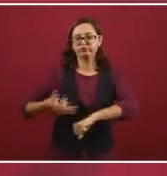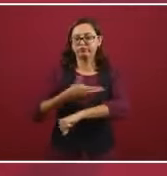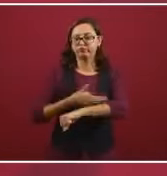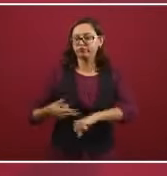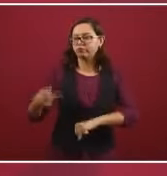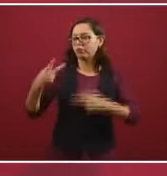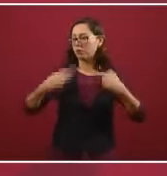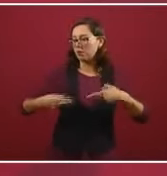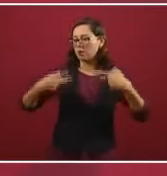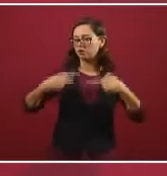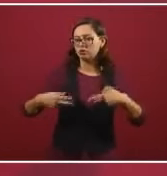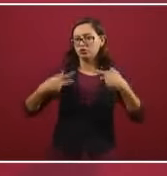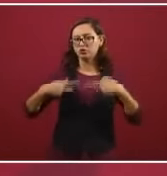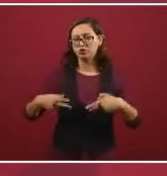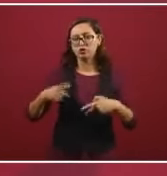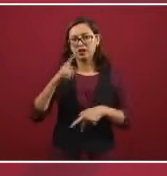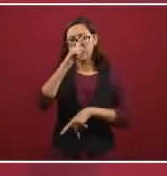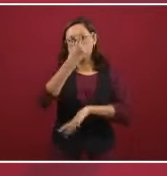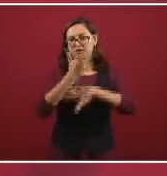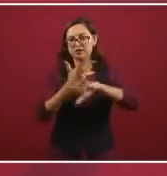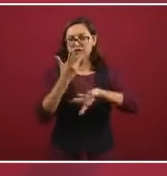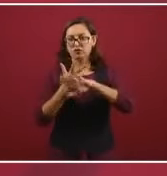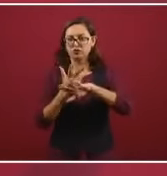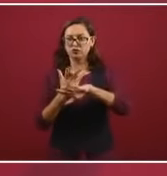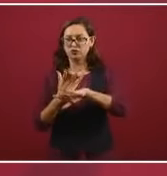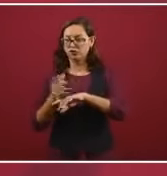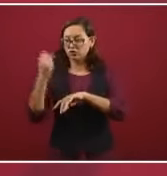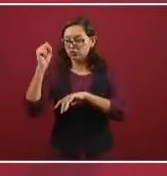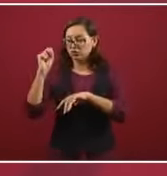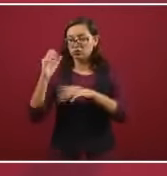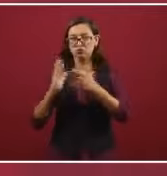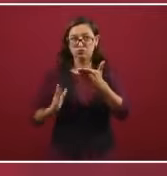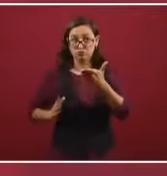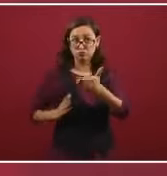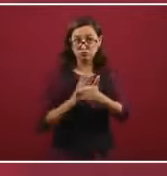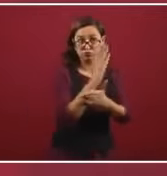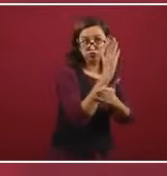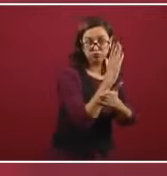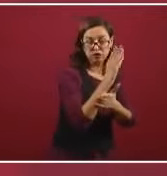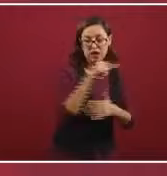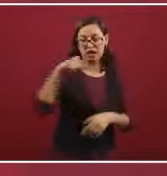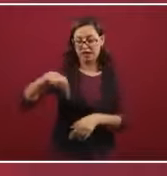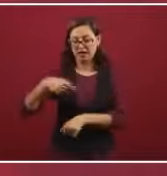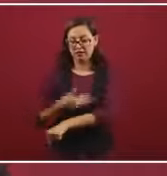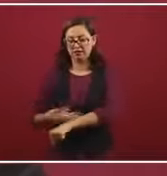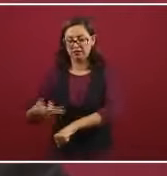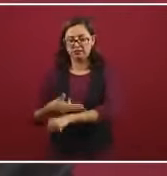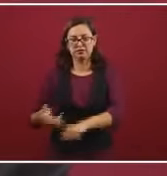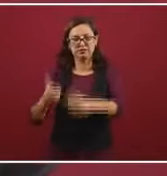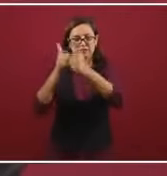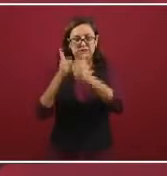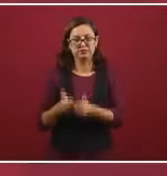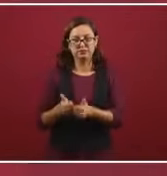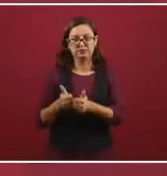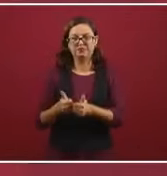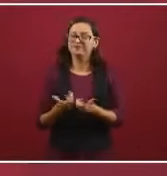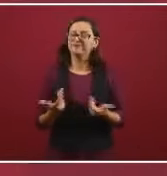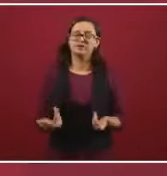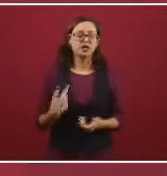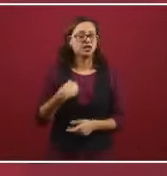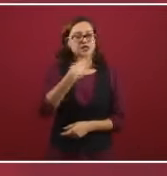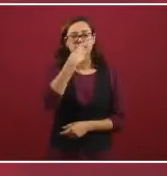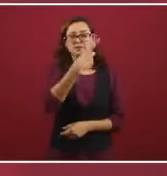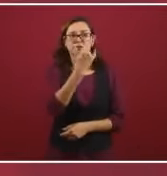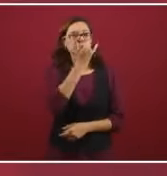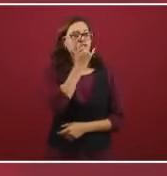de asilo de cuanta persona llega a Estados Unidos por la frontera sur. Nosotros desde un principio les dijimos que eso es inaceptable